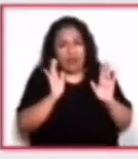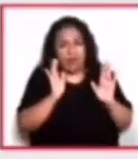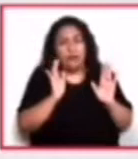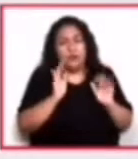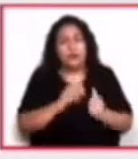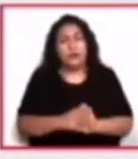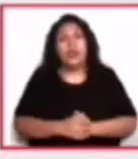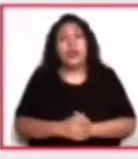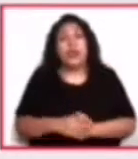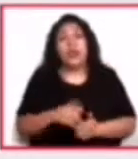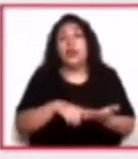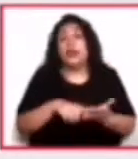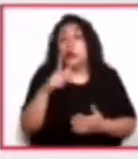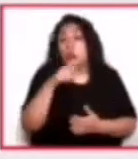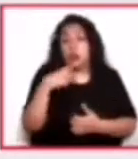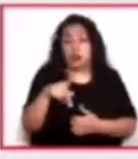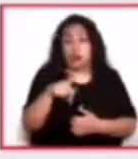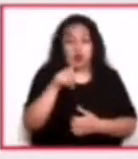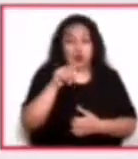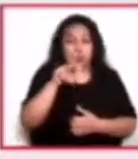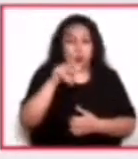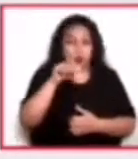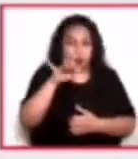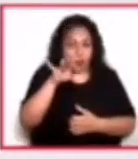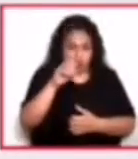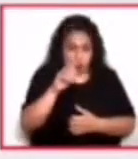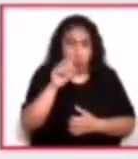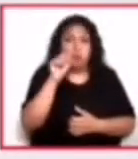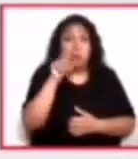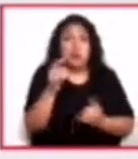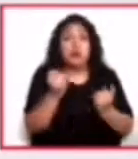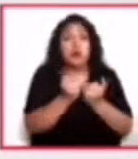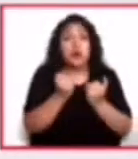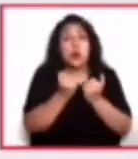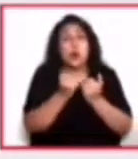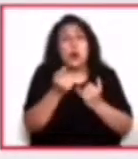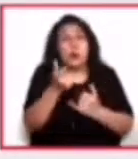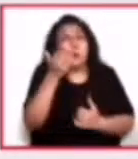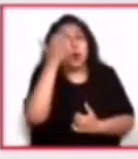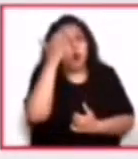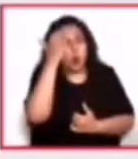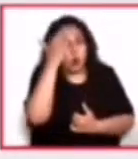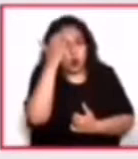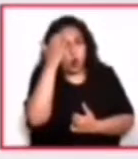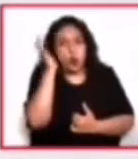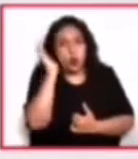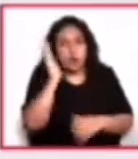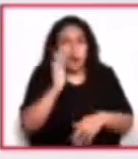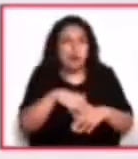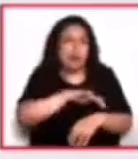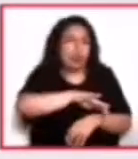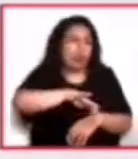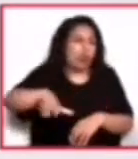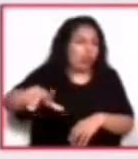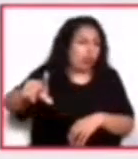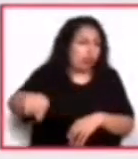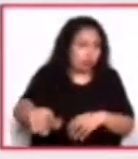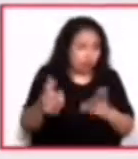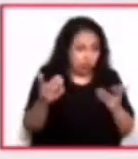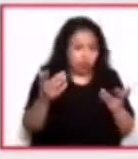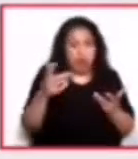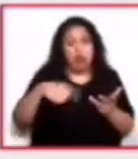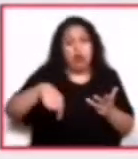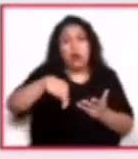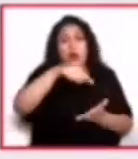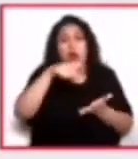en las lenguas zapotecas y también es de los menos conocidos y de los más marginados